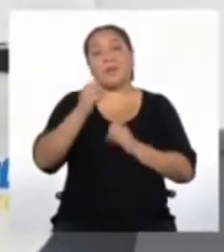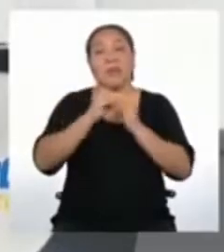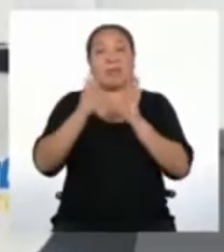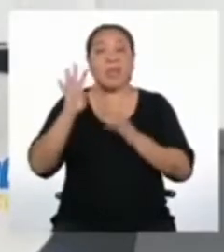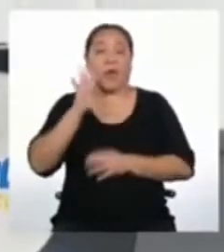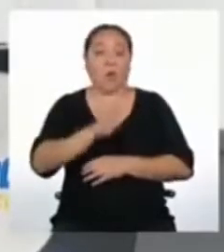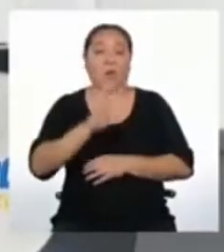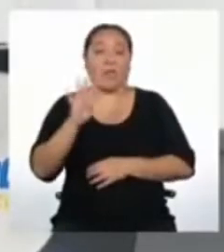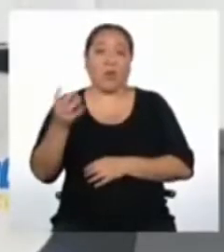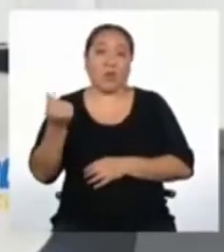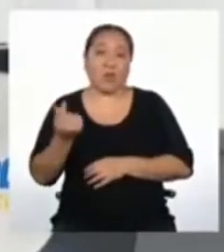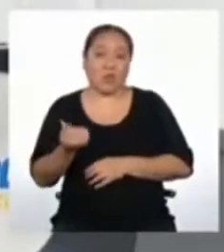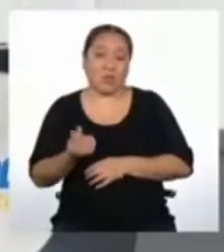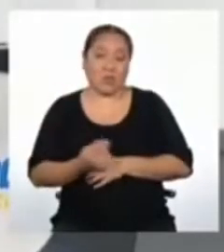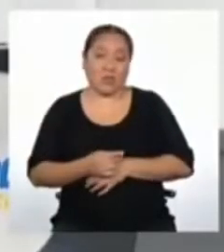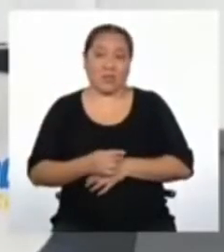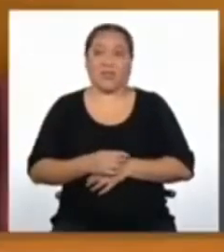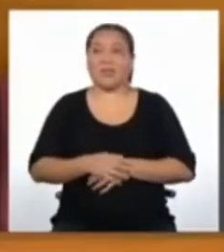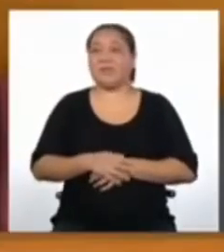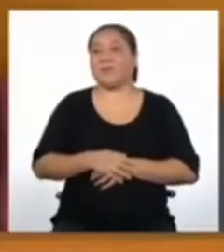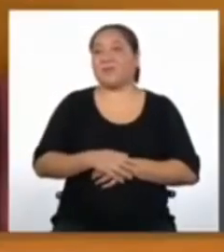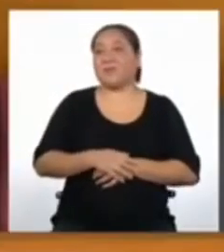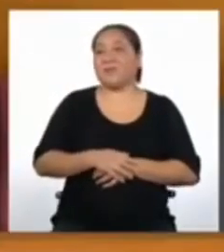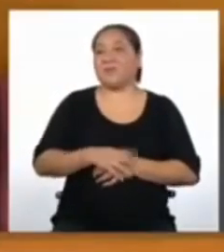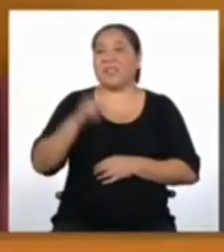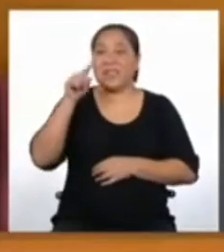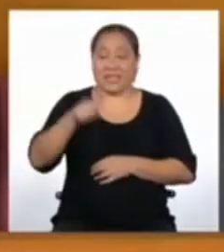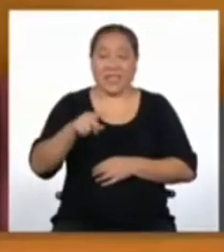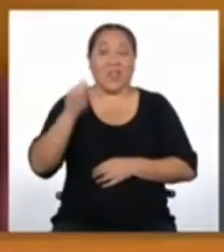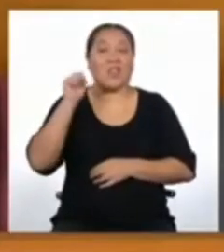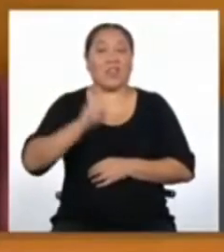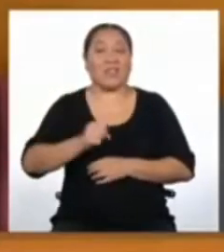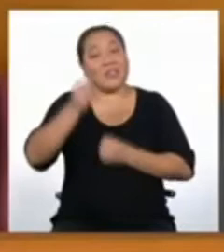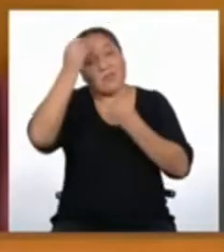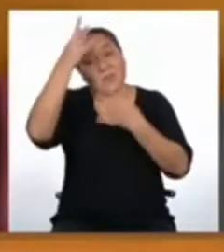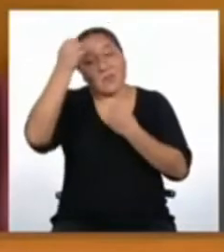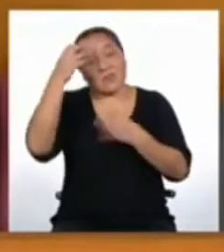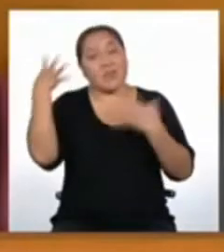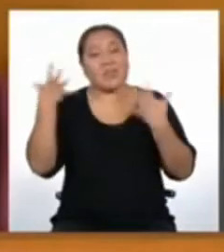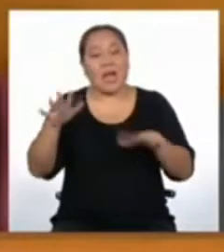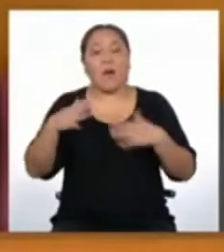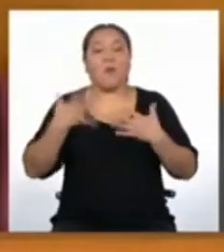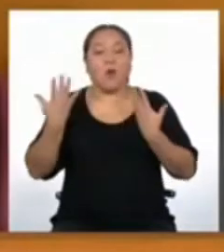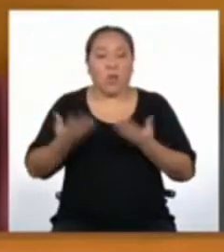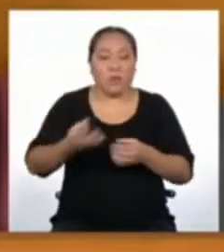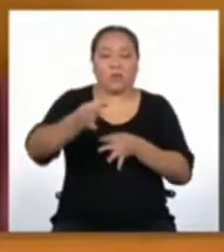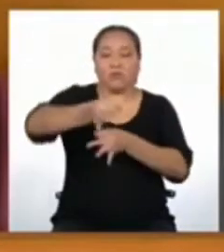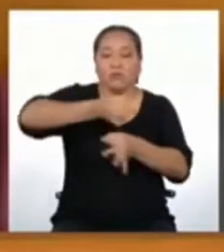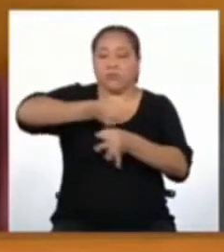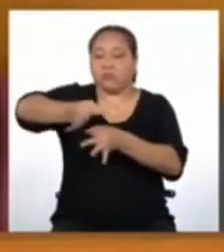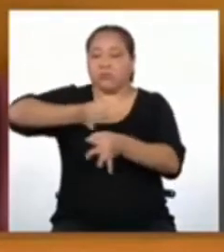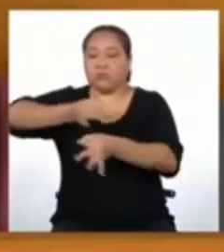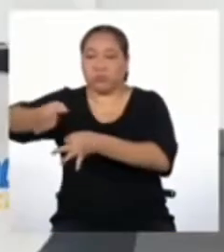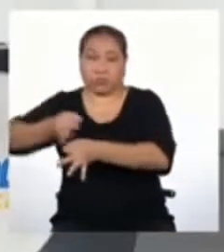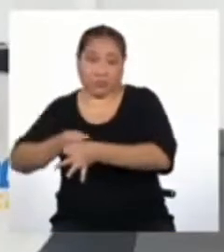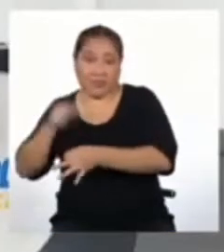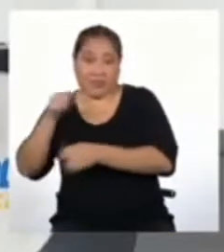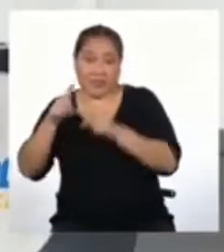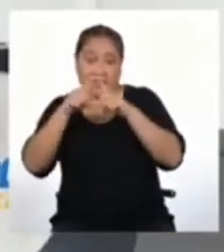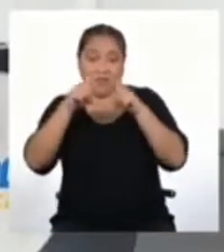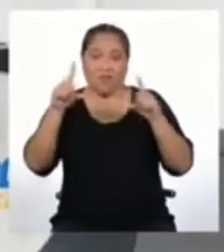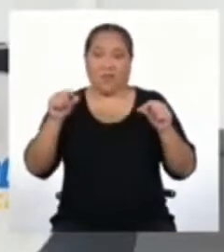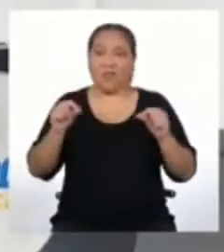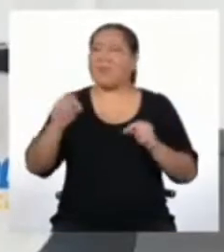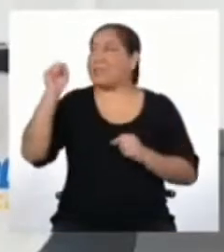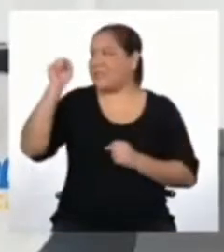44 soles en la tienda de la tía Faustina. Con esos datos, ¿ya podemos reemplazar valores en la fórmula?